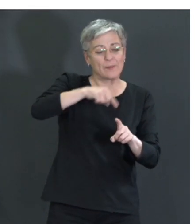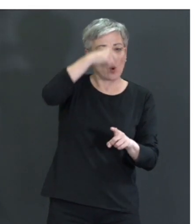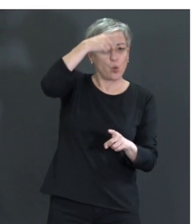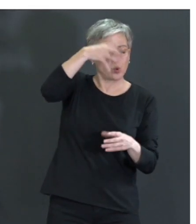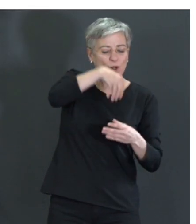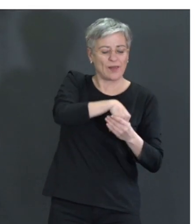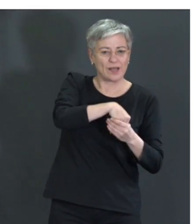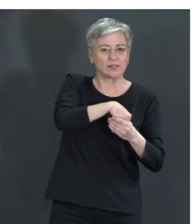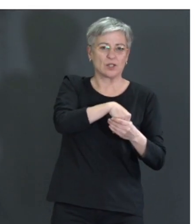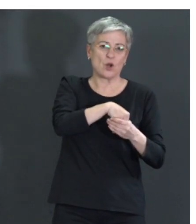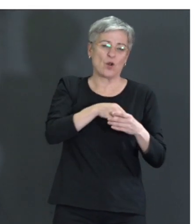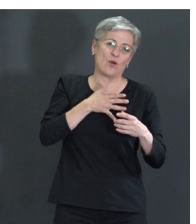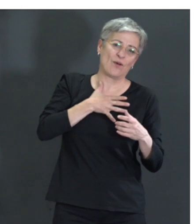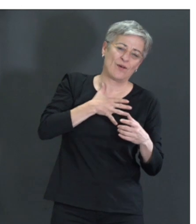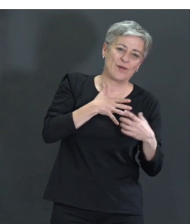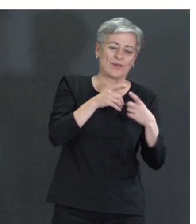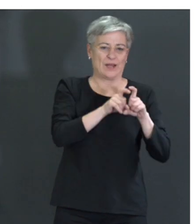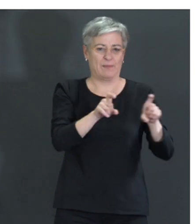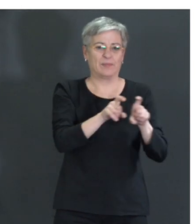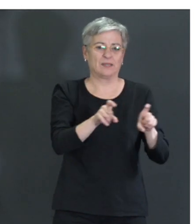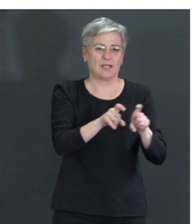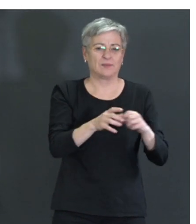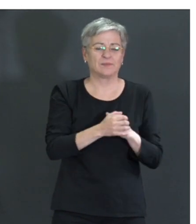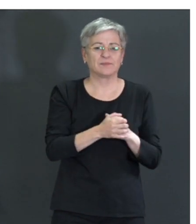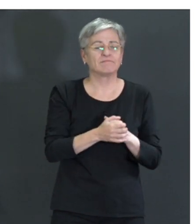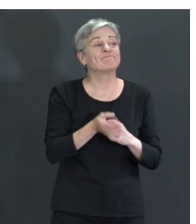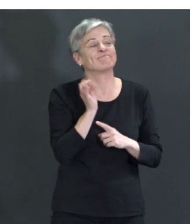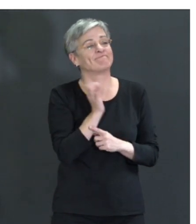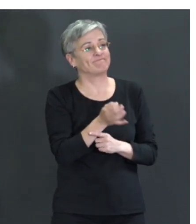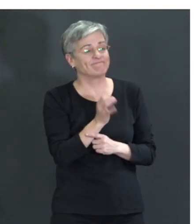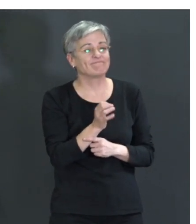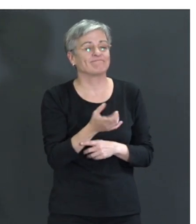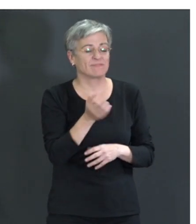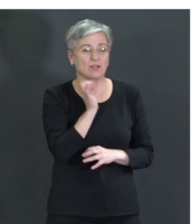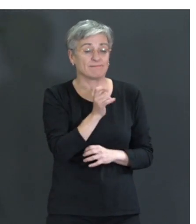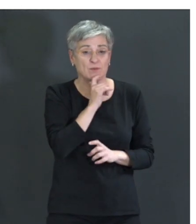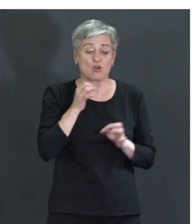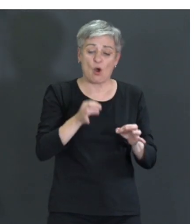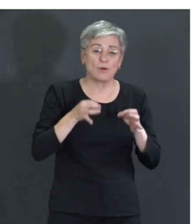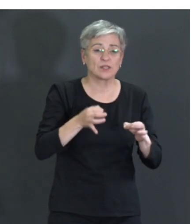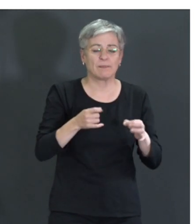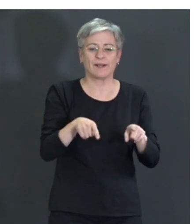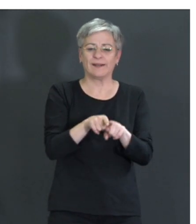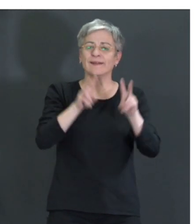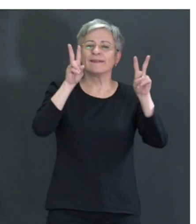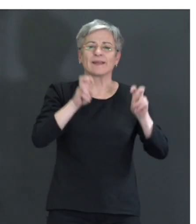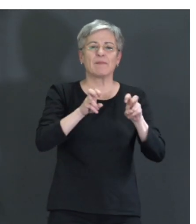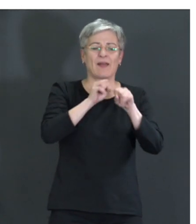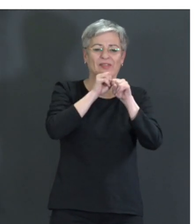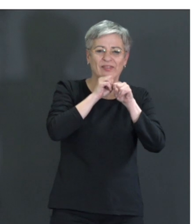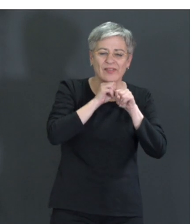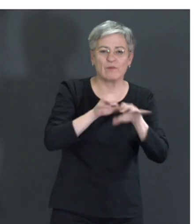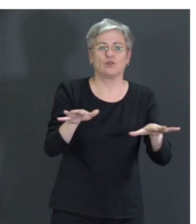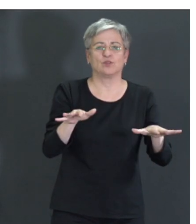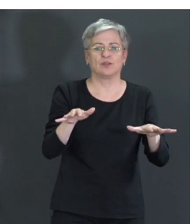por decirlo de alguna manera, ¿no? Sí, un poco como siempre, ¿no? El problema de la difusión, ¿no? El llegar